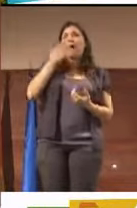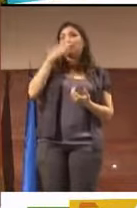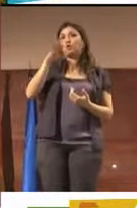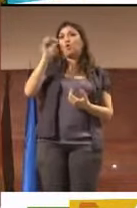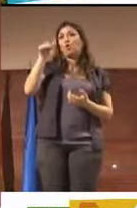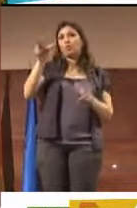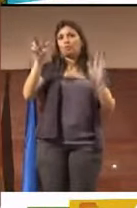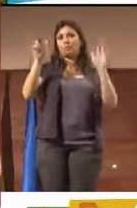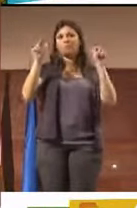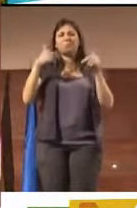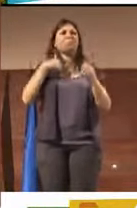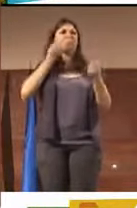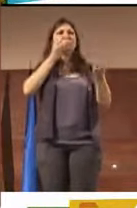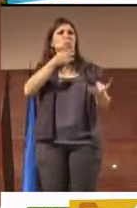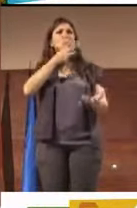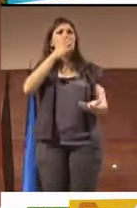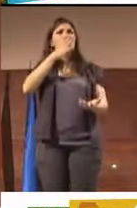digo esto porque